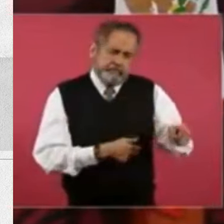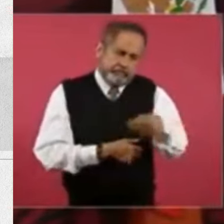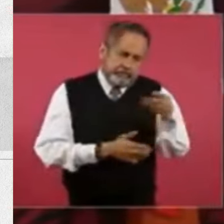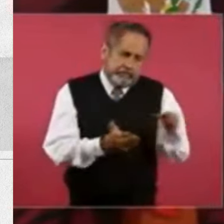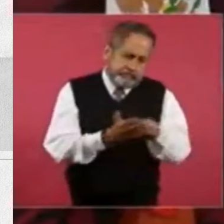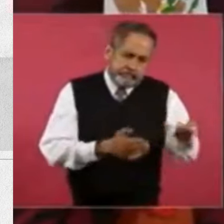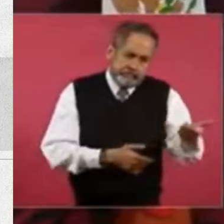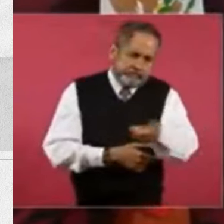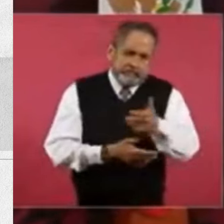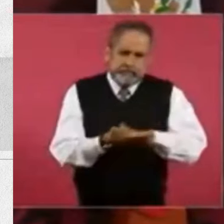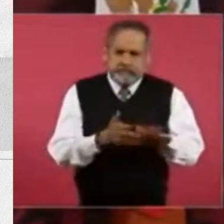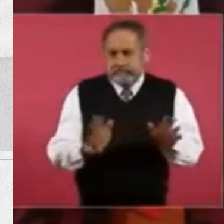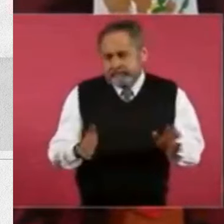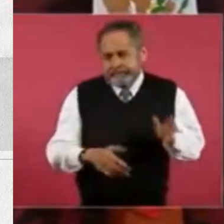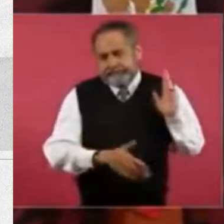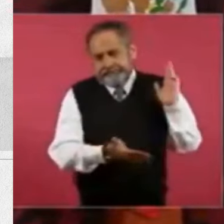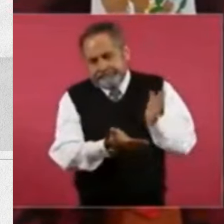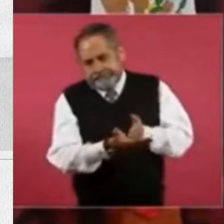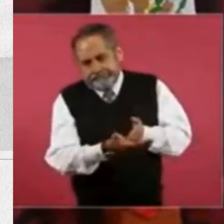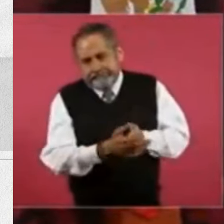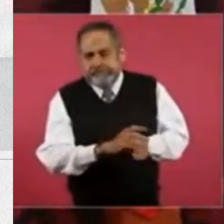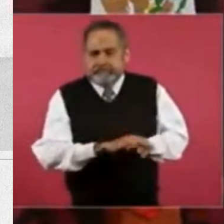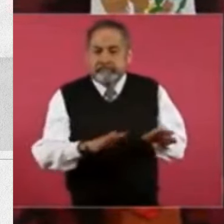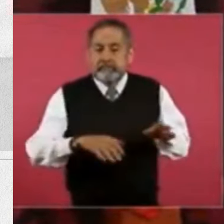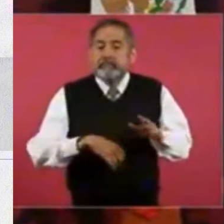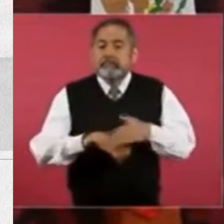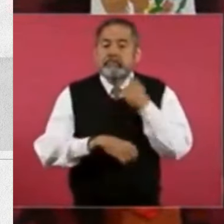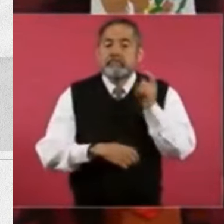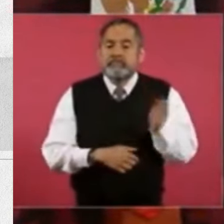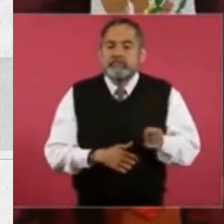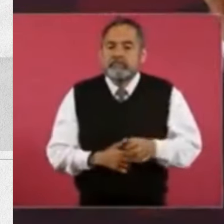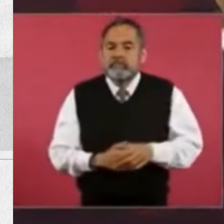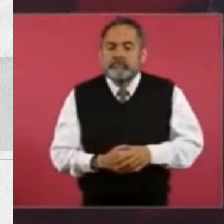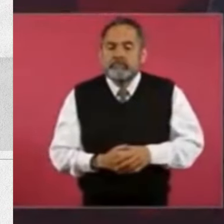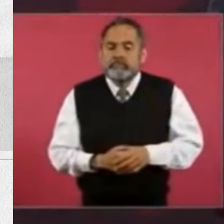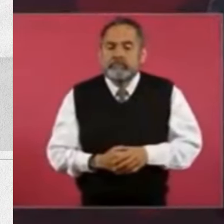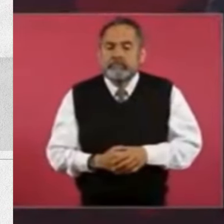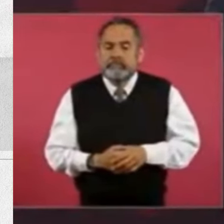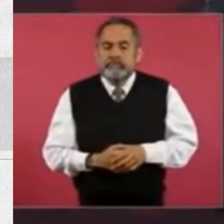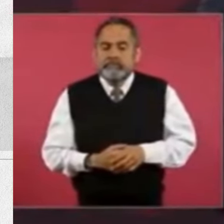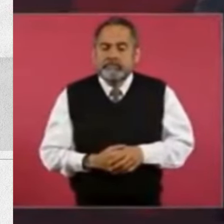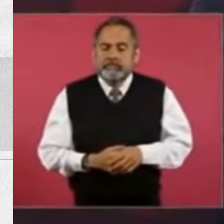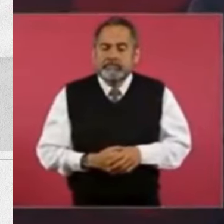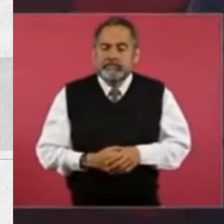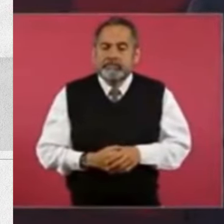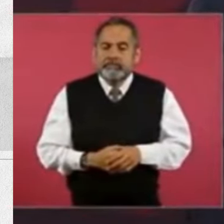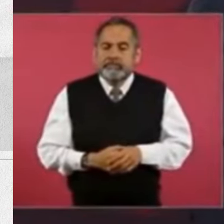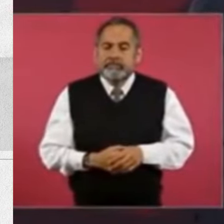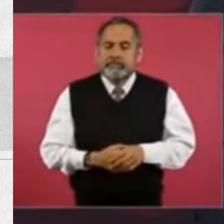y como los multaron, porque ¿qué es lo que